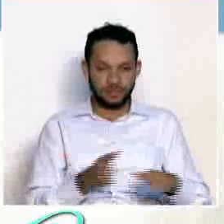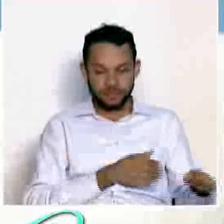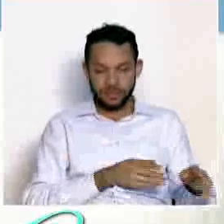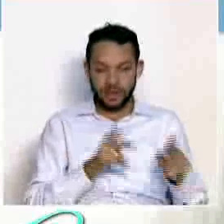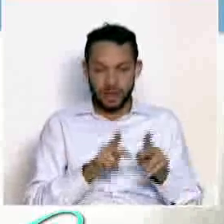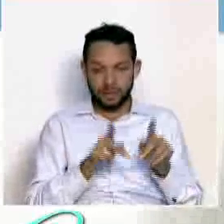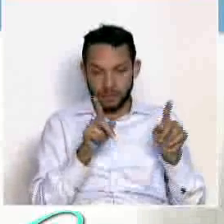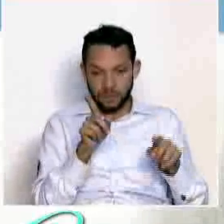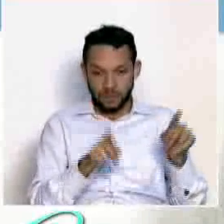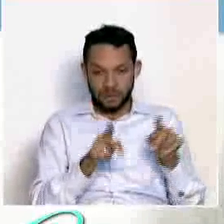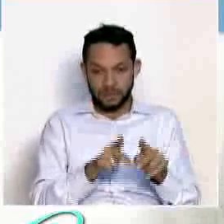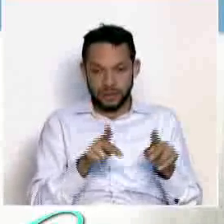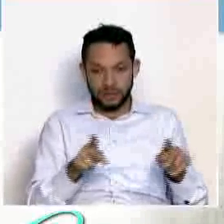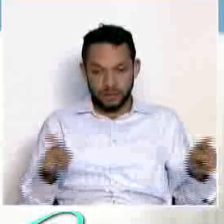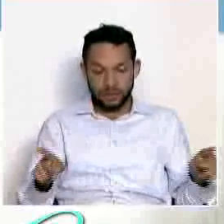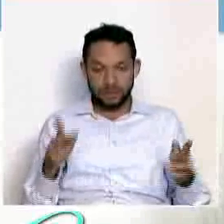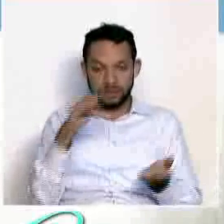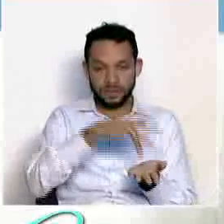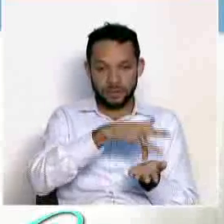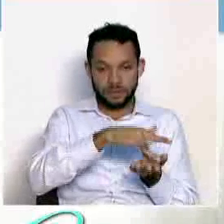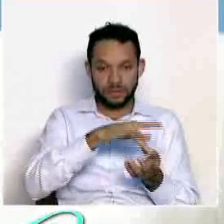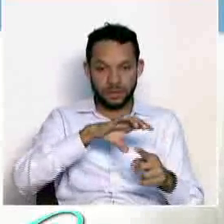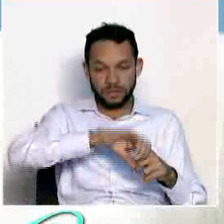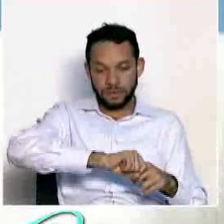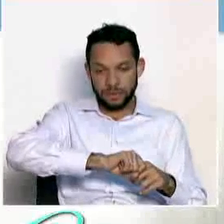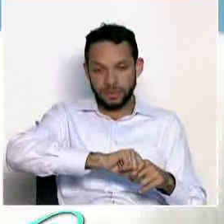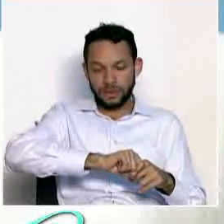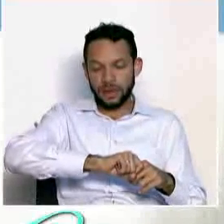Muchas personas que llegan a la consulta, doctor Eduardo,